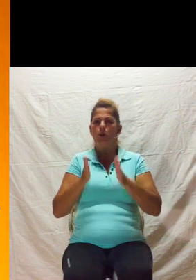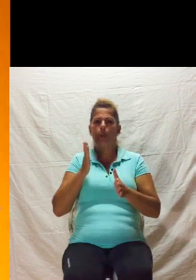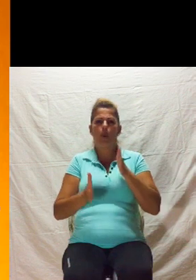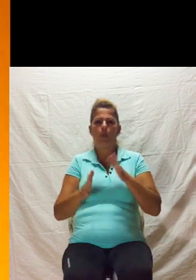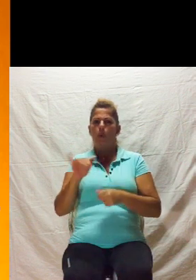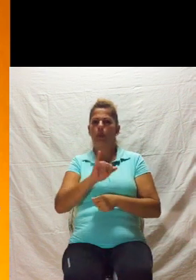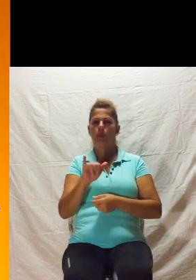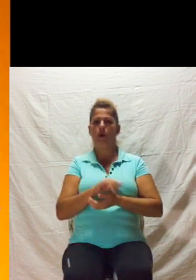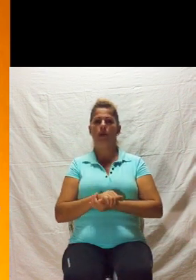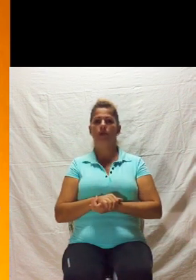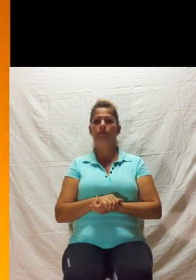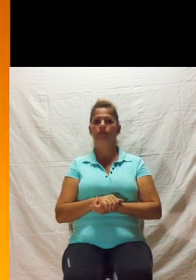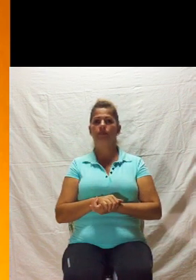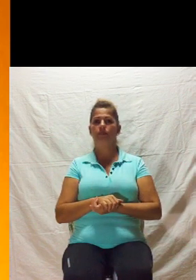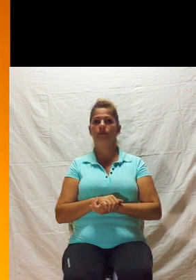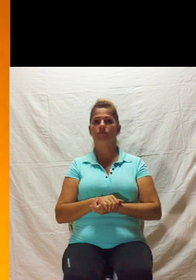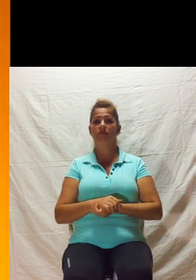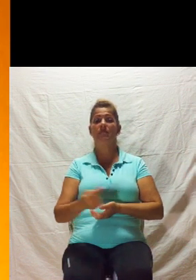automático?